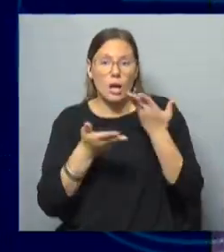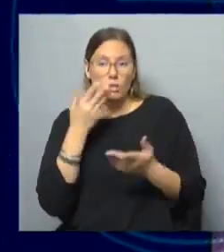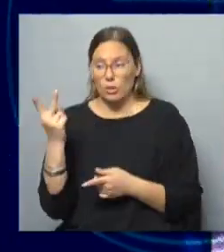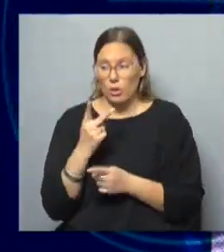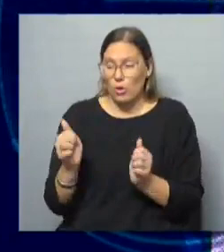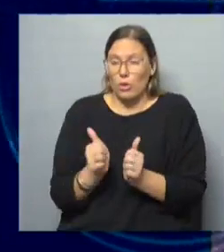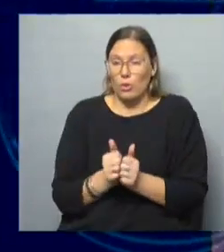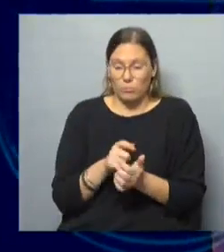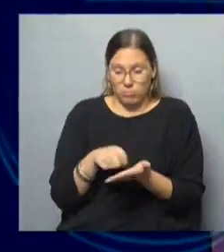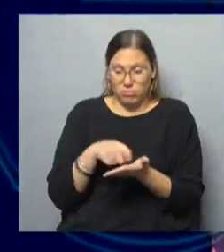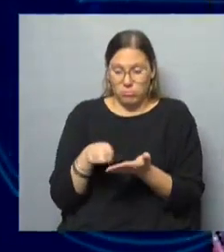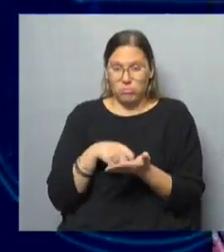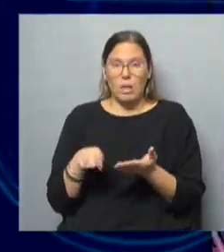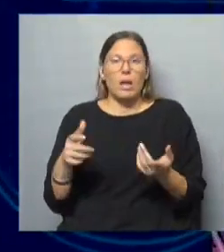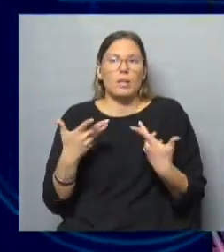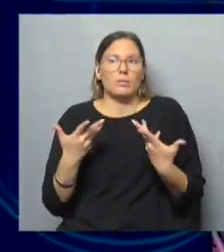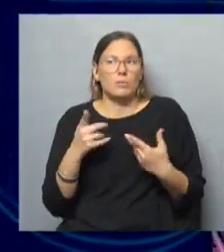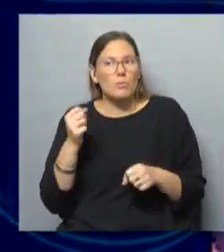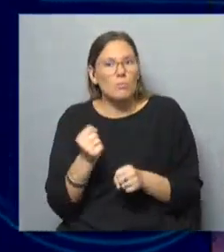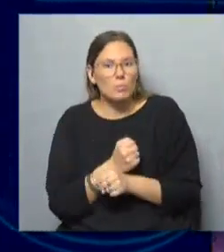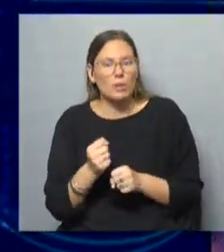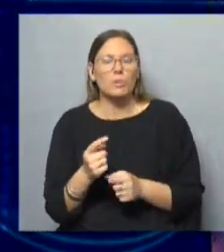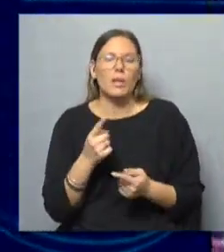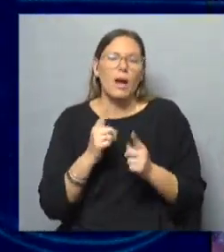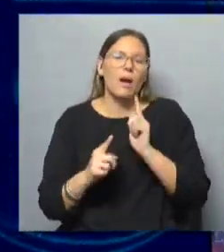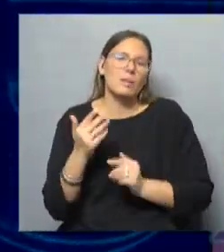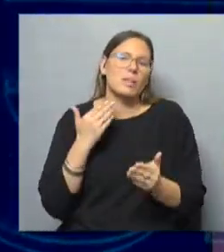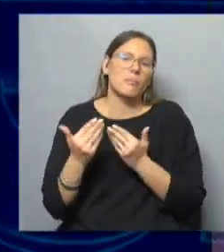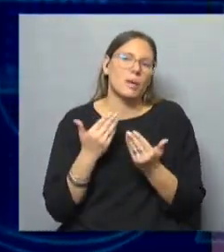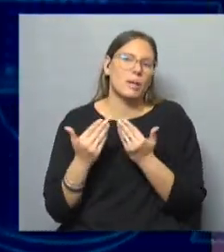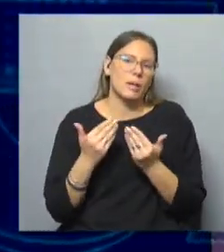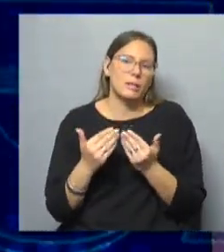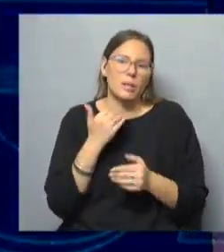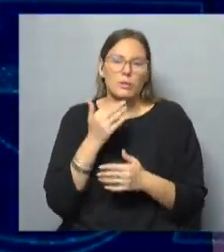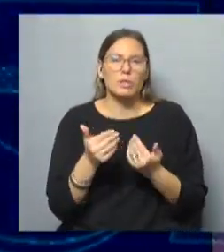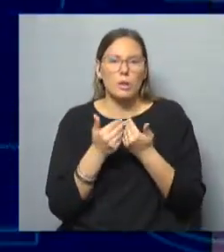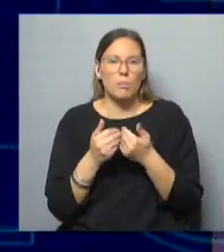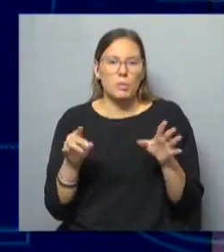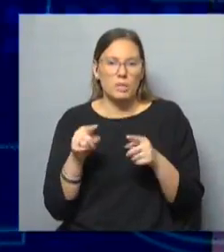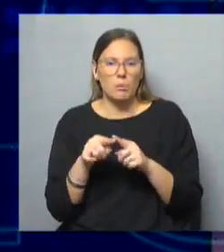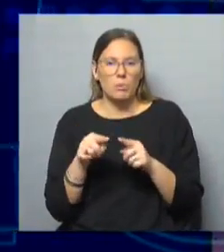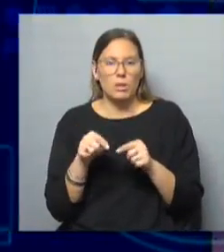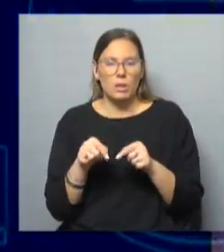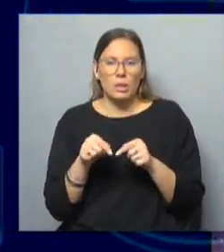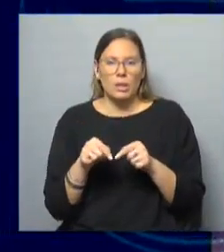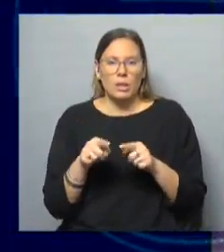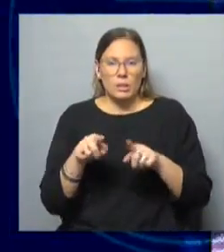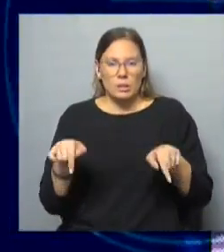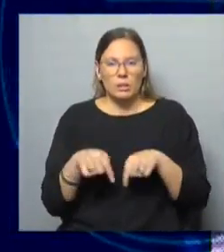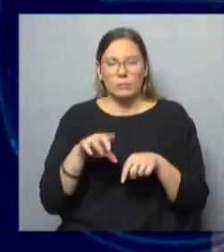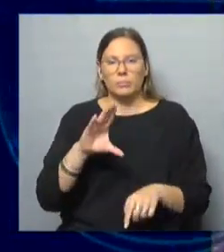coautoría. Es un premio enorme. Sí, y parece a veces, no sé, cuando iniciamos este ciclo así en la sala